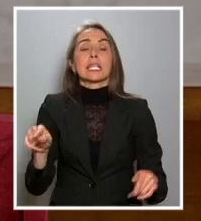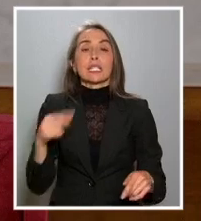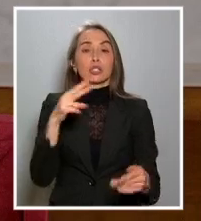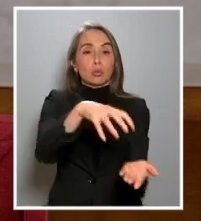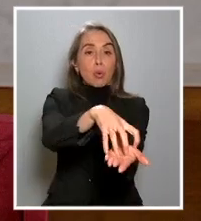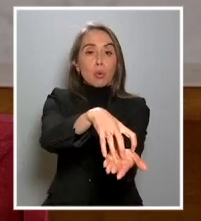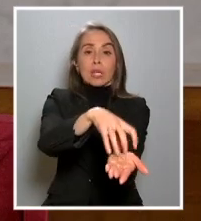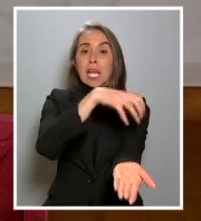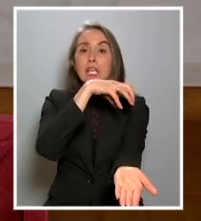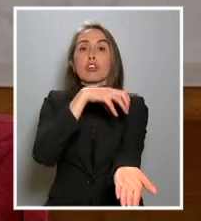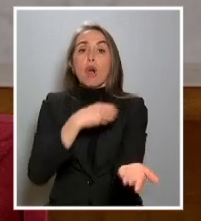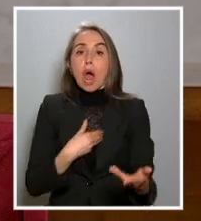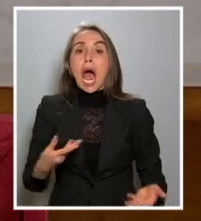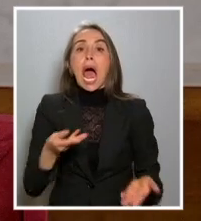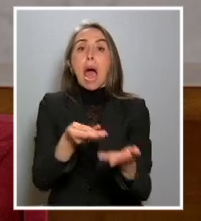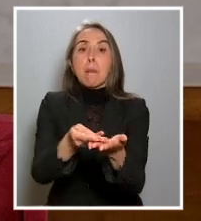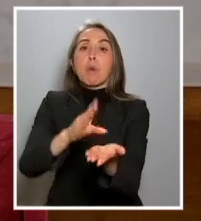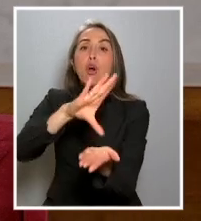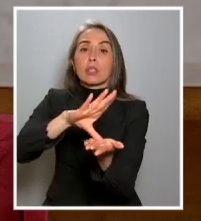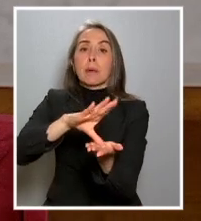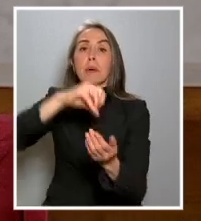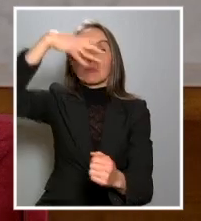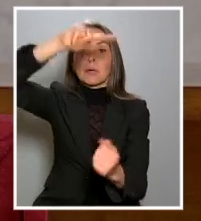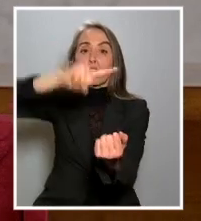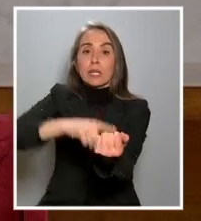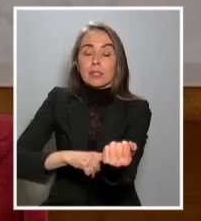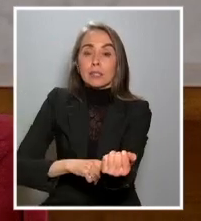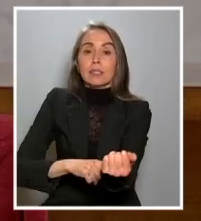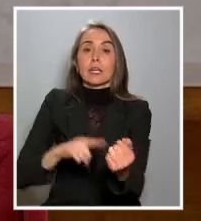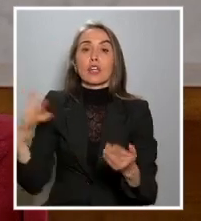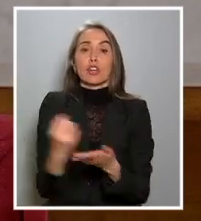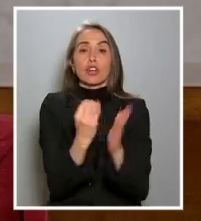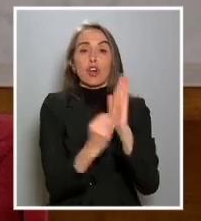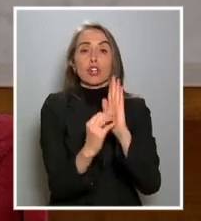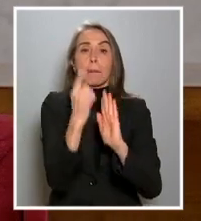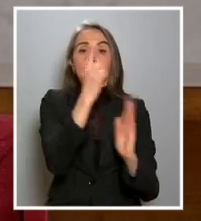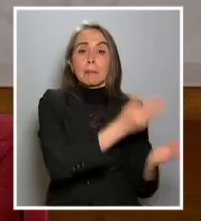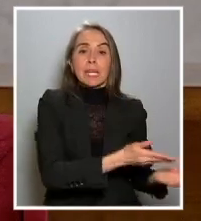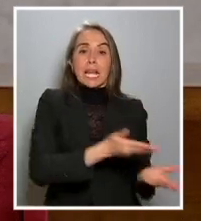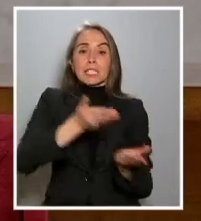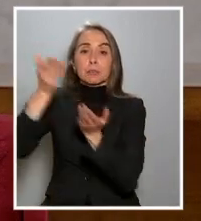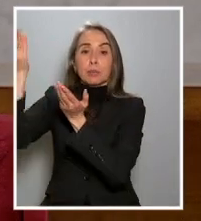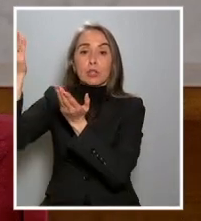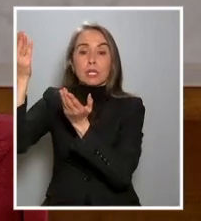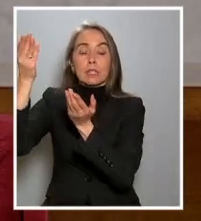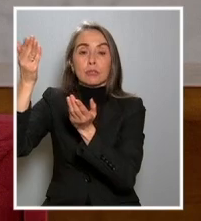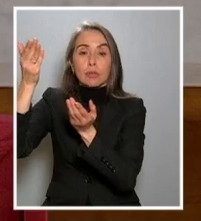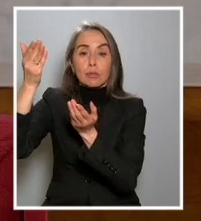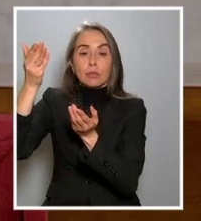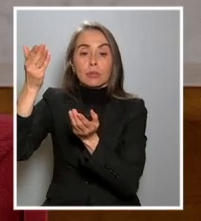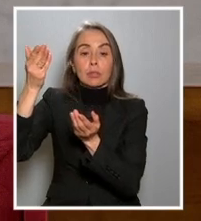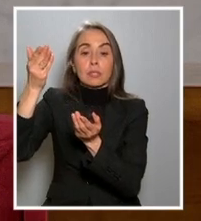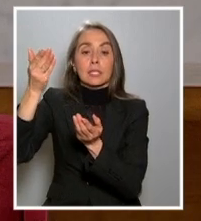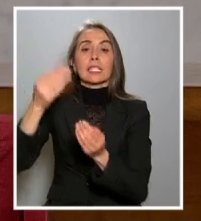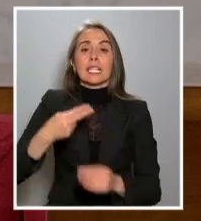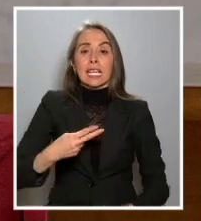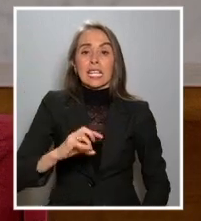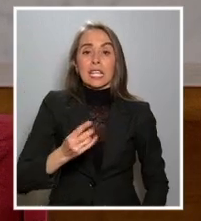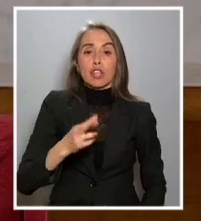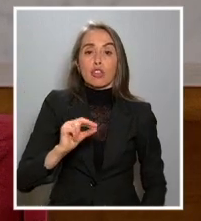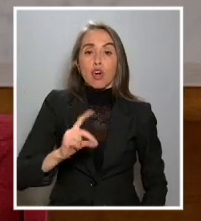región y ser parte del gran hito de la primera exportación comercial de combustible en base a hidrógeno